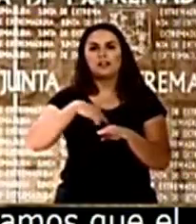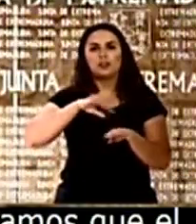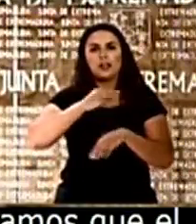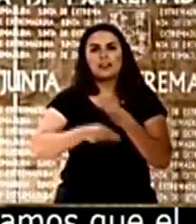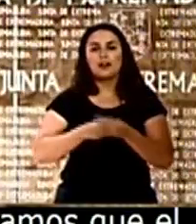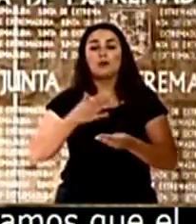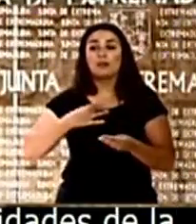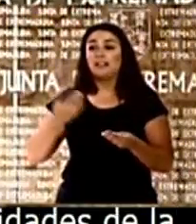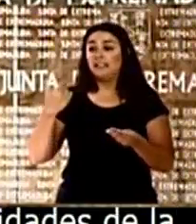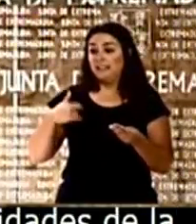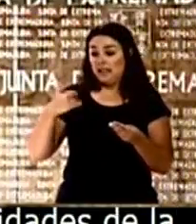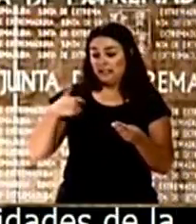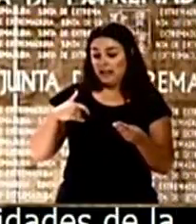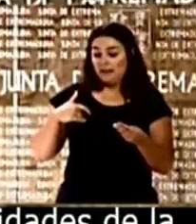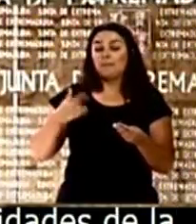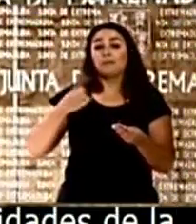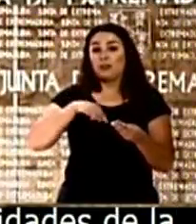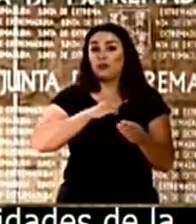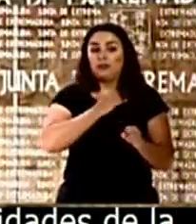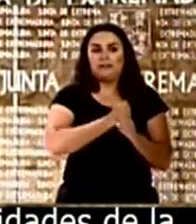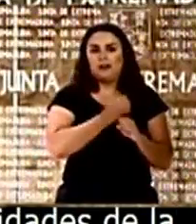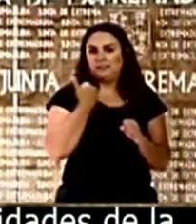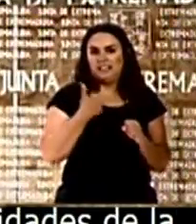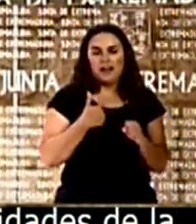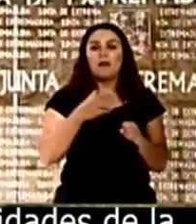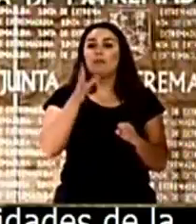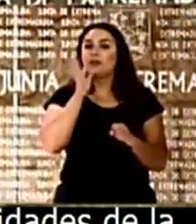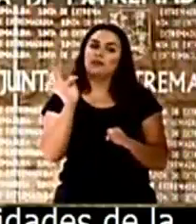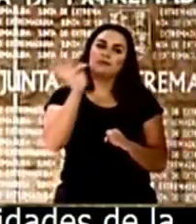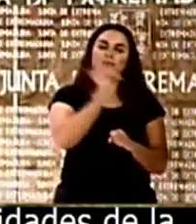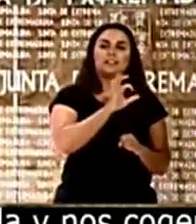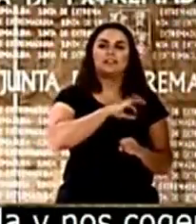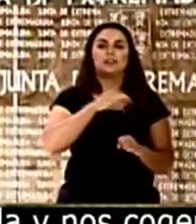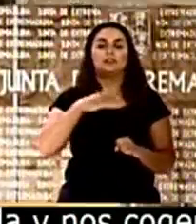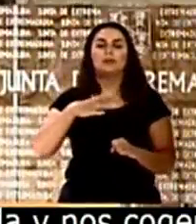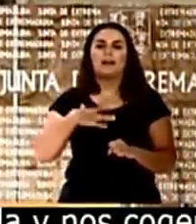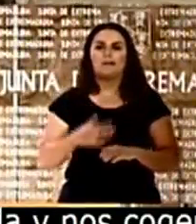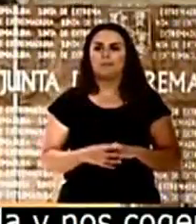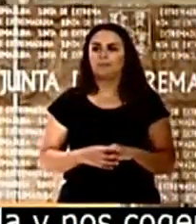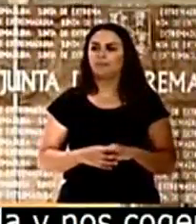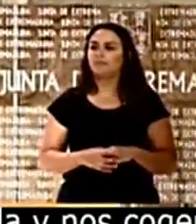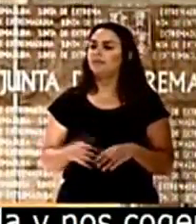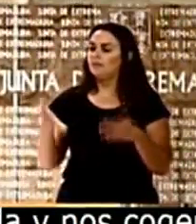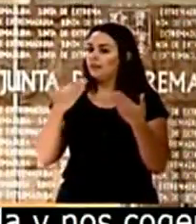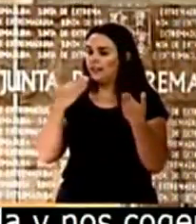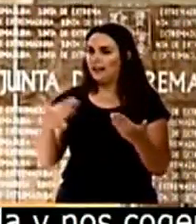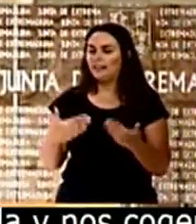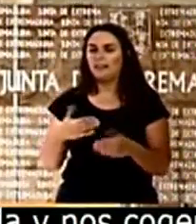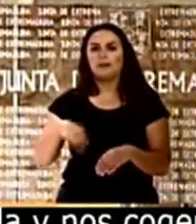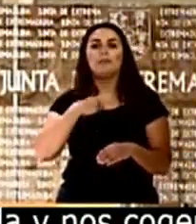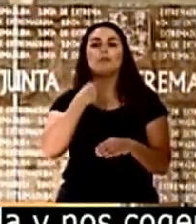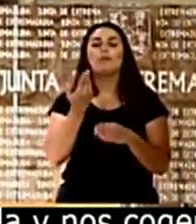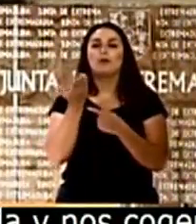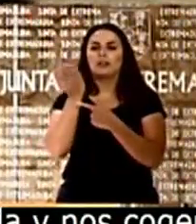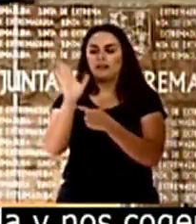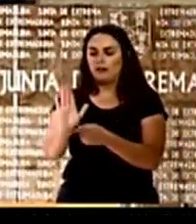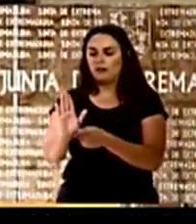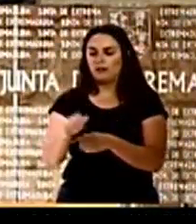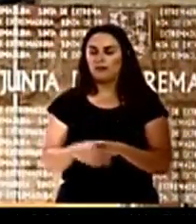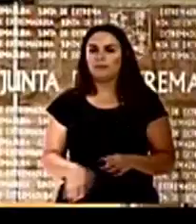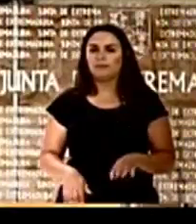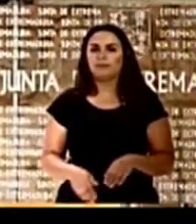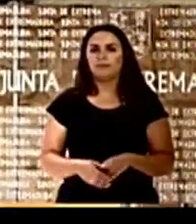y a nosotros ya nos cogerán con los deberes hechos, y para eso tiene la palabra Fernando Blanco. Muchas gracias, portavoz. Efectivamente,